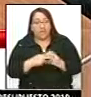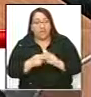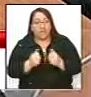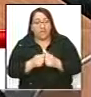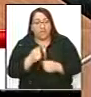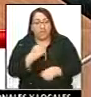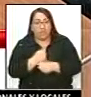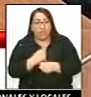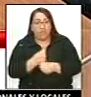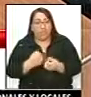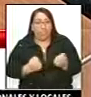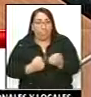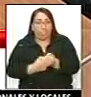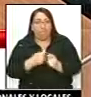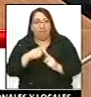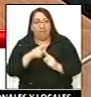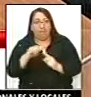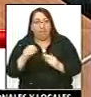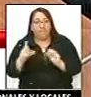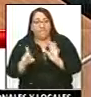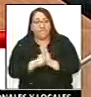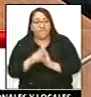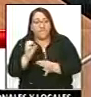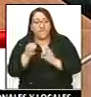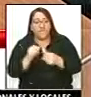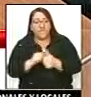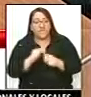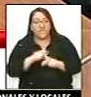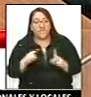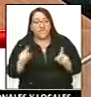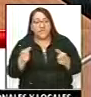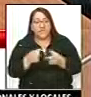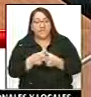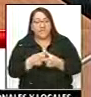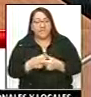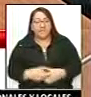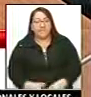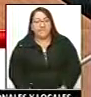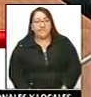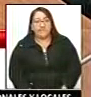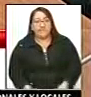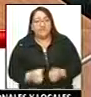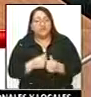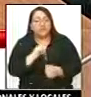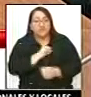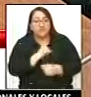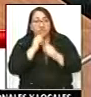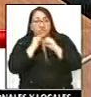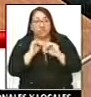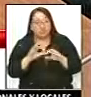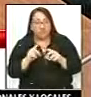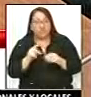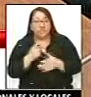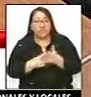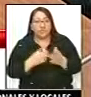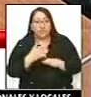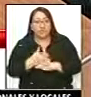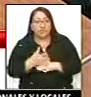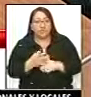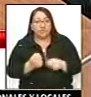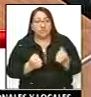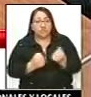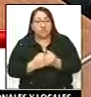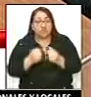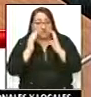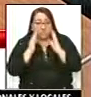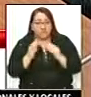que tiene como finalidad, es un apoyo técnico, legal y económico de las diferentes comisiones que tiene la institución y de las secretarías técnicas que están